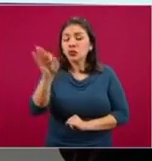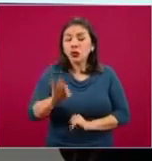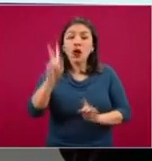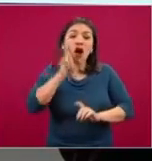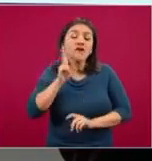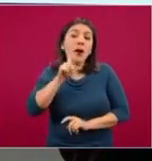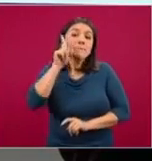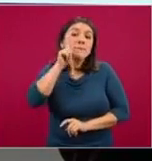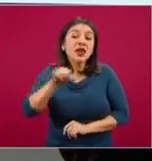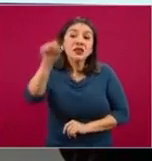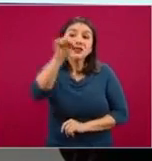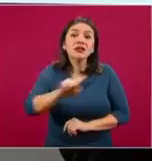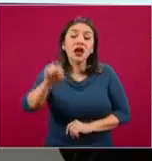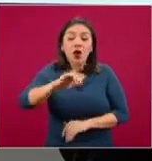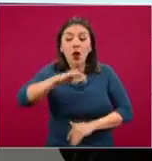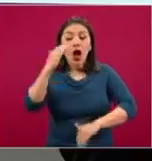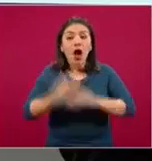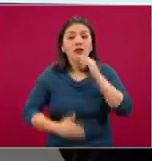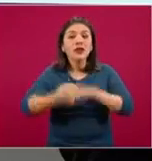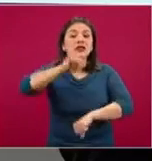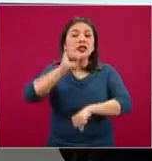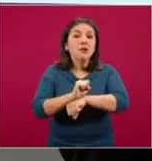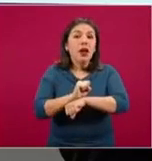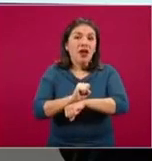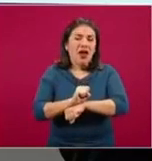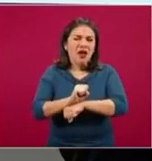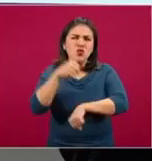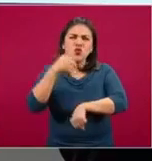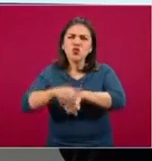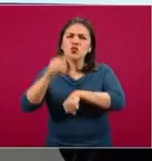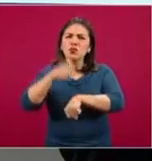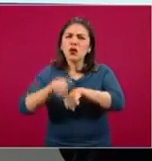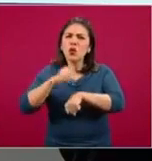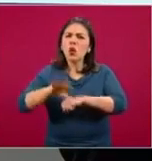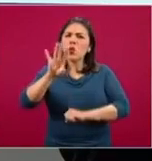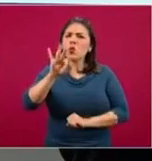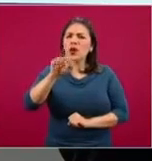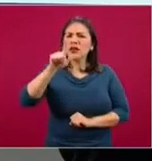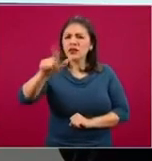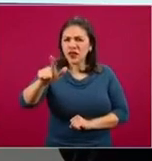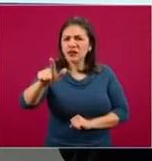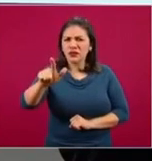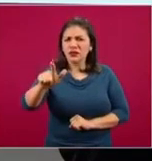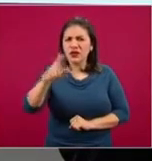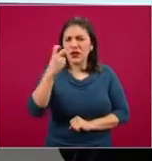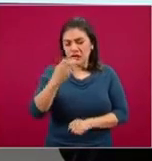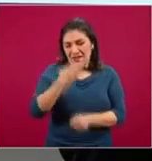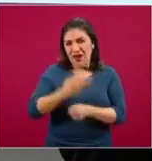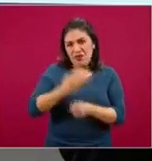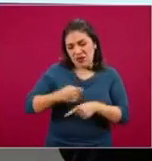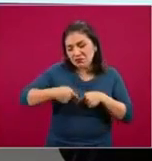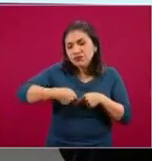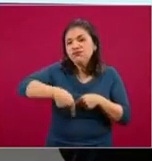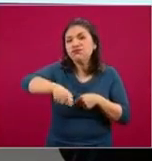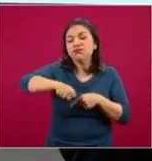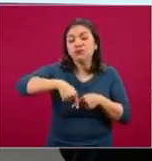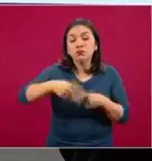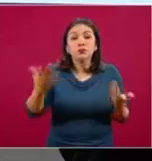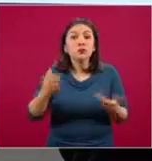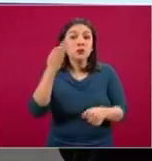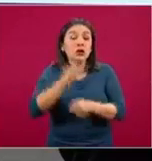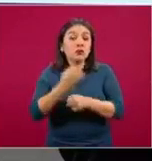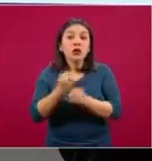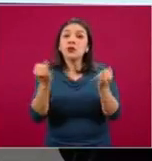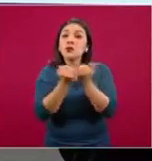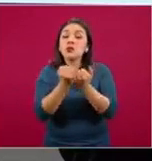de mañana, sábado, estaremos cerrando la semana epidemiológica número 47, que es en la que nos encontramos, pero por lo tanto